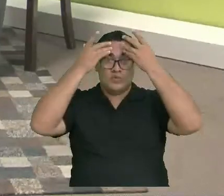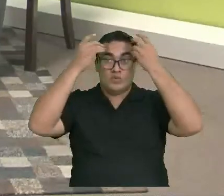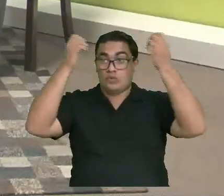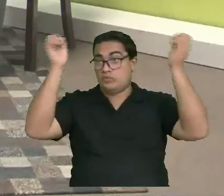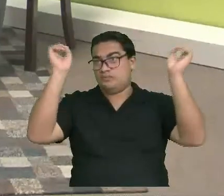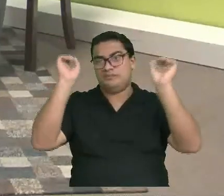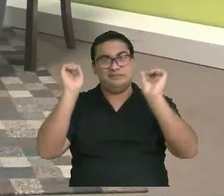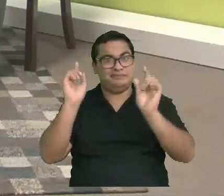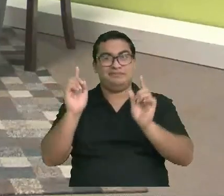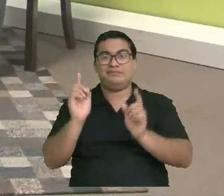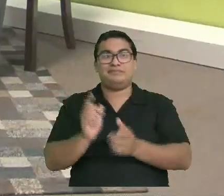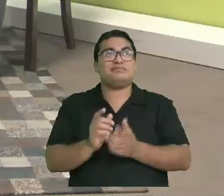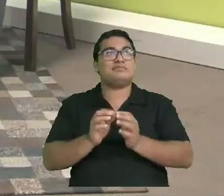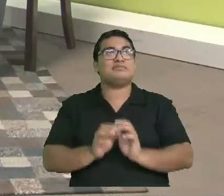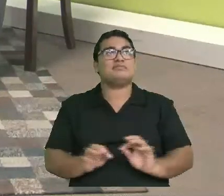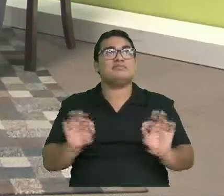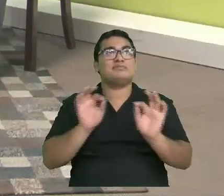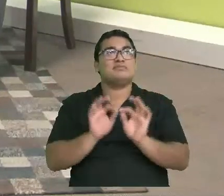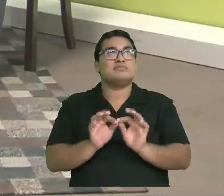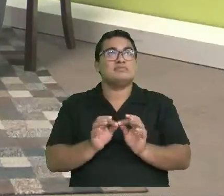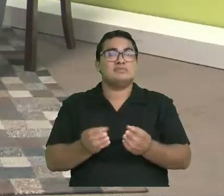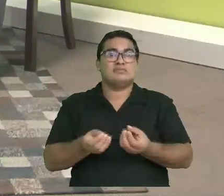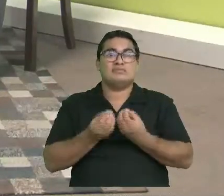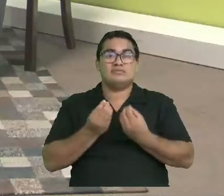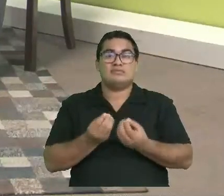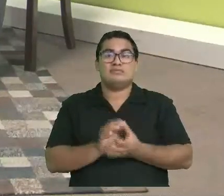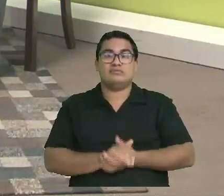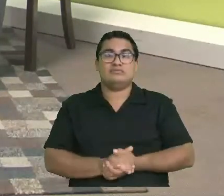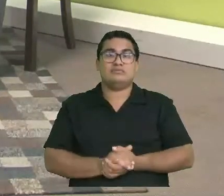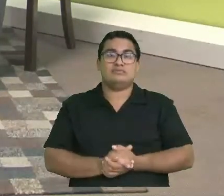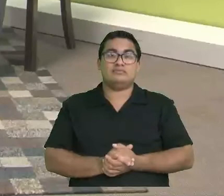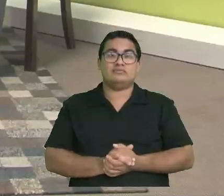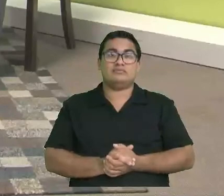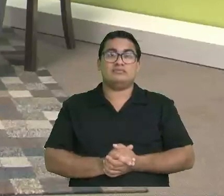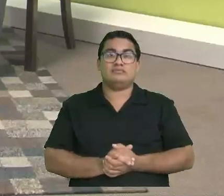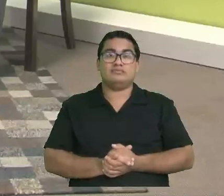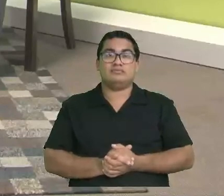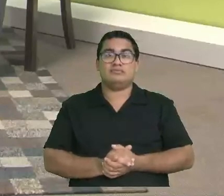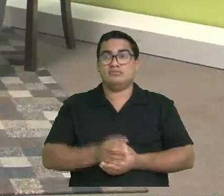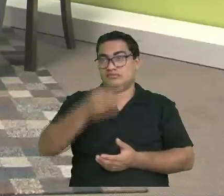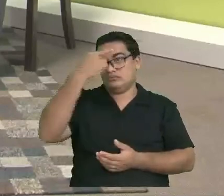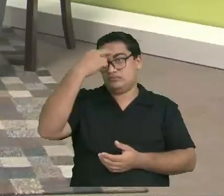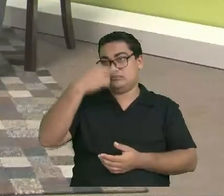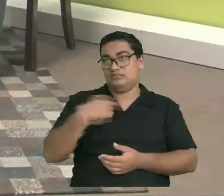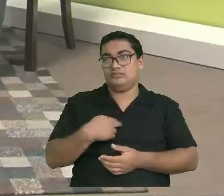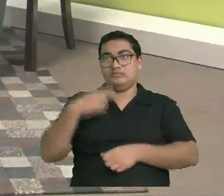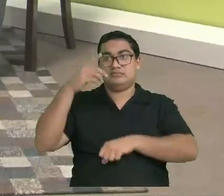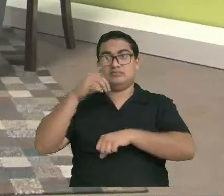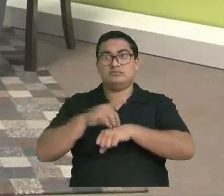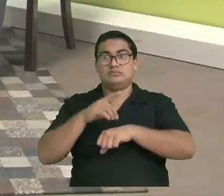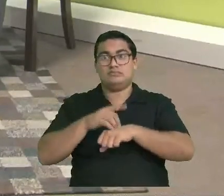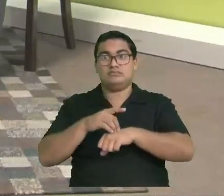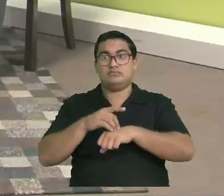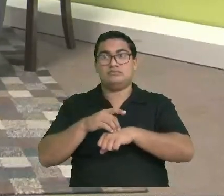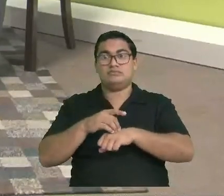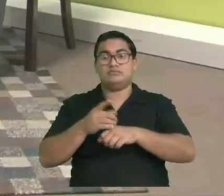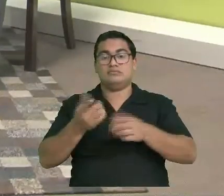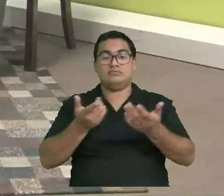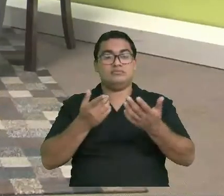Resuelto como algo psicológico, porque esa es básicamente la base, pues, sí. El origen. ¿Y ahí quiénes se encargan? ¿No son ustedes? Es todo un equipo.